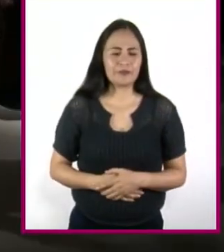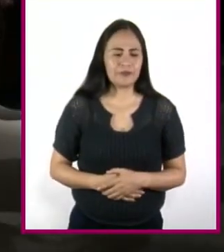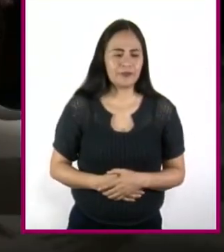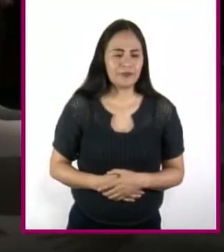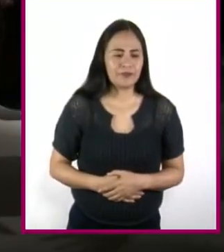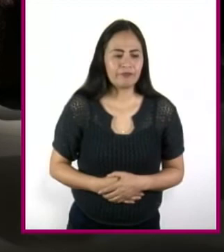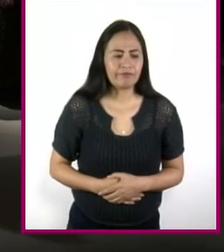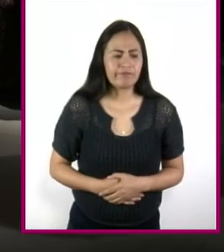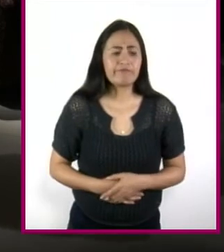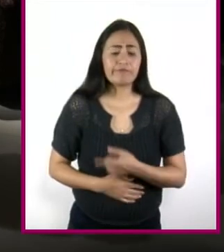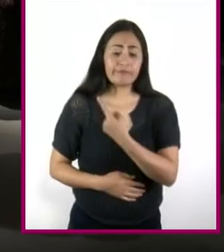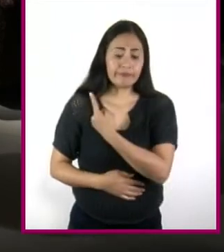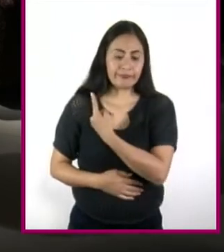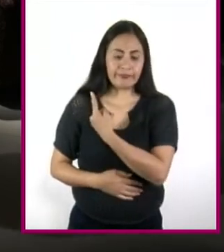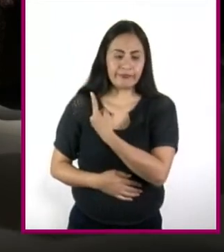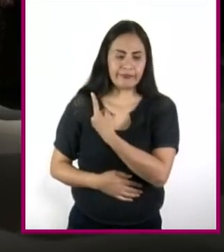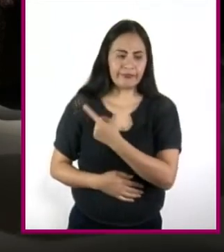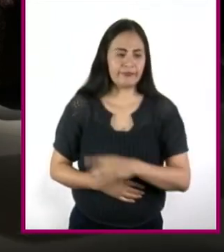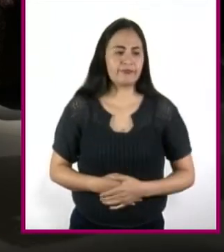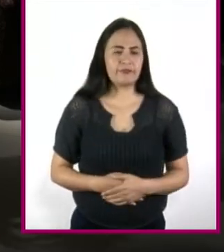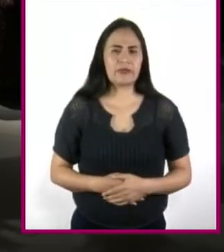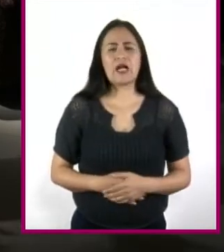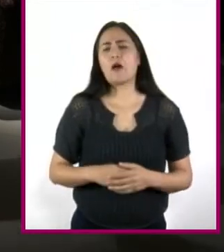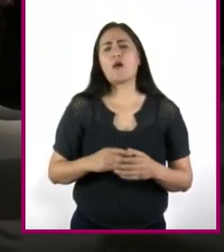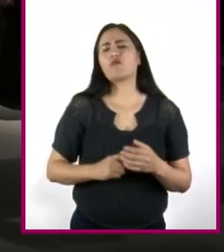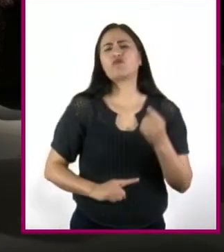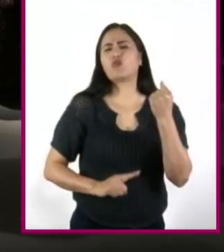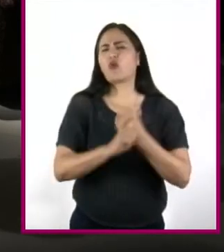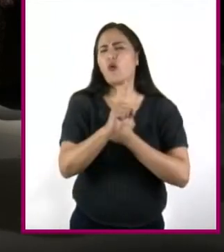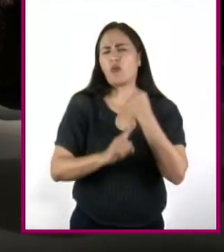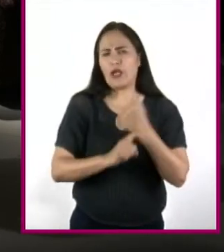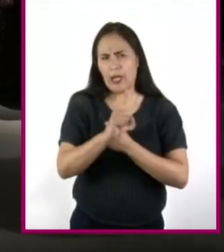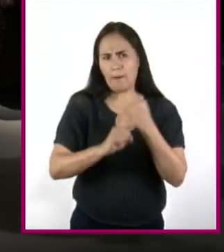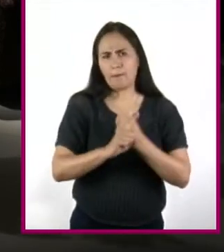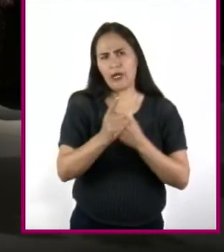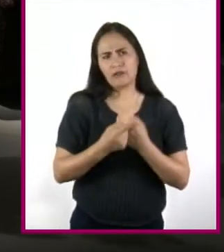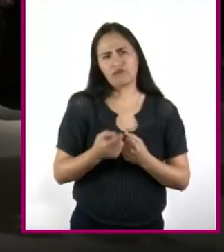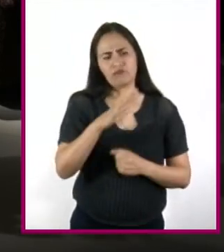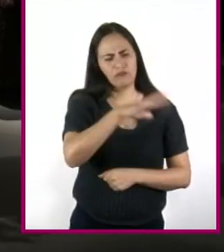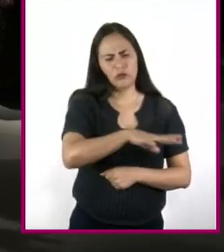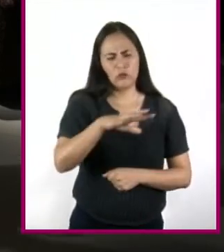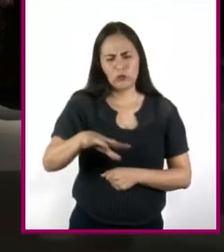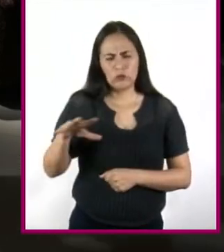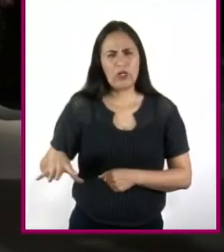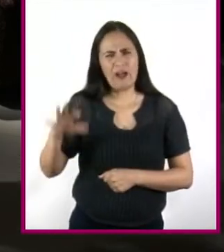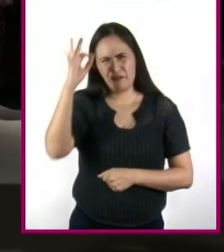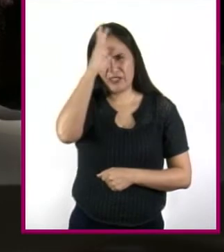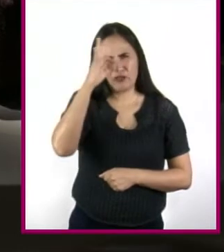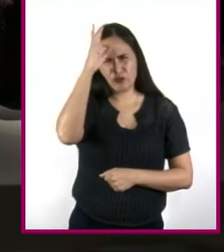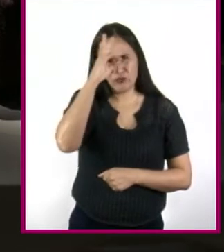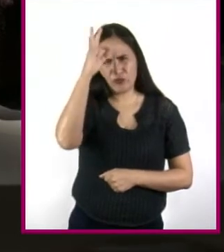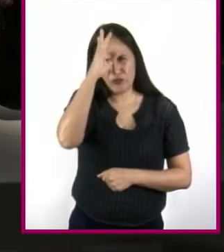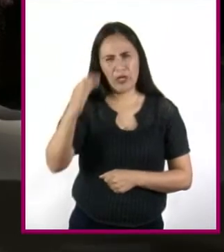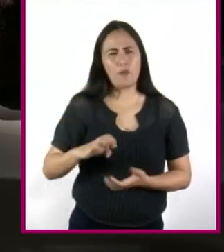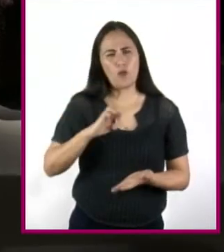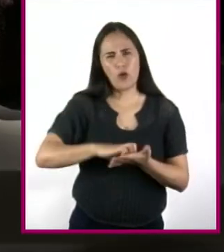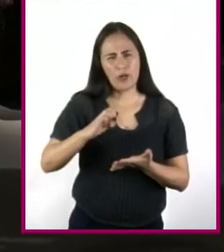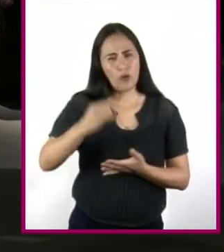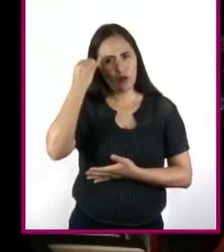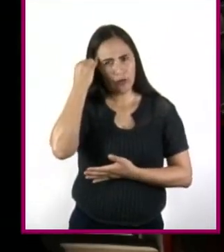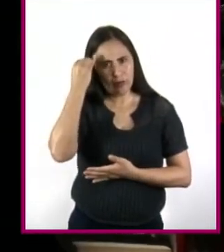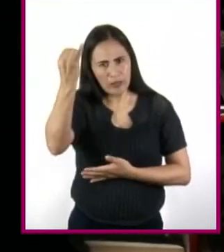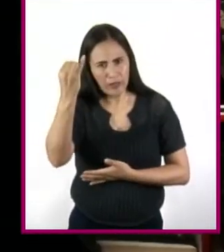En este texto, Nagel aborda problemas y preguntas de distintas áreas de la filosofía, como teoría del